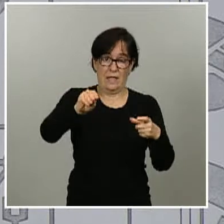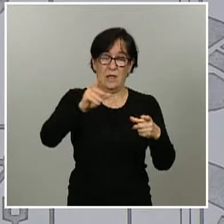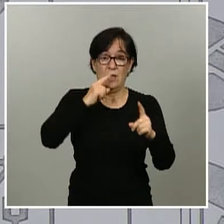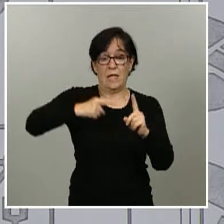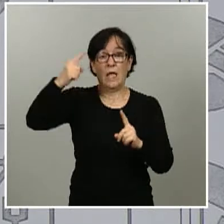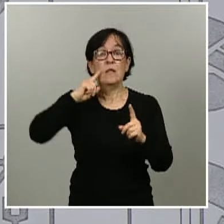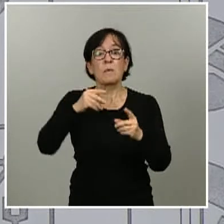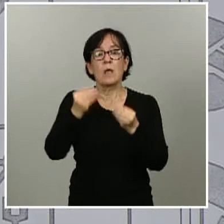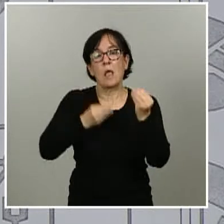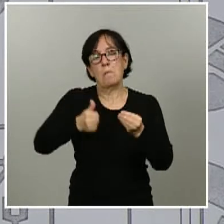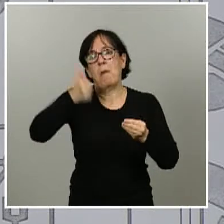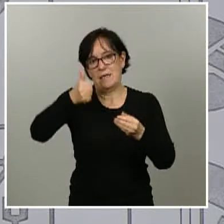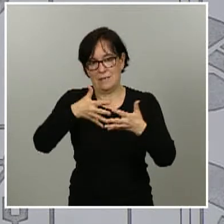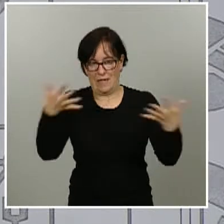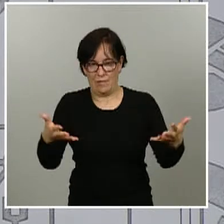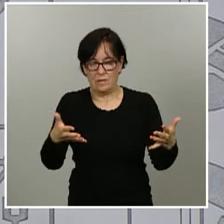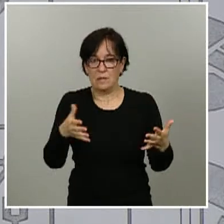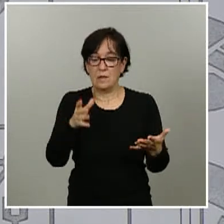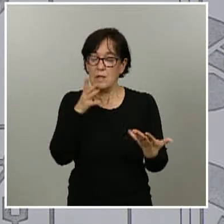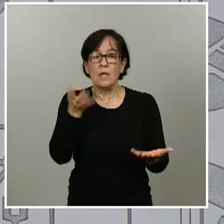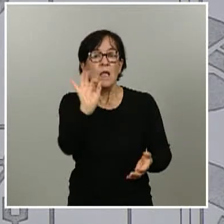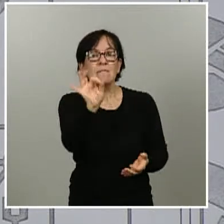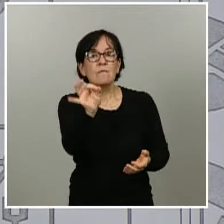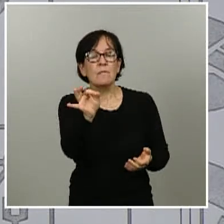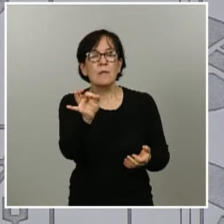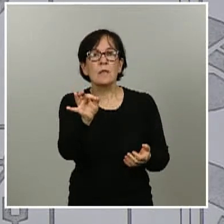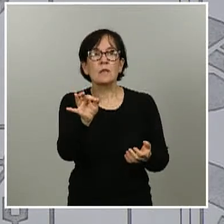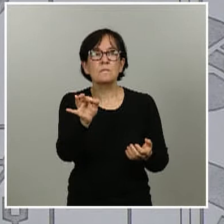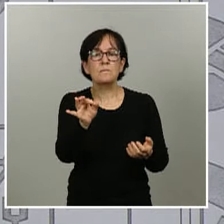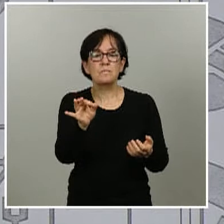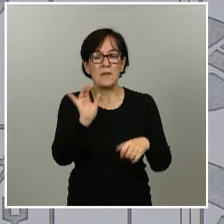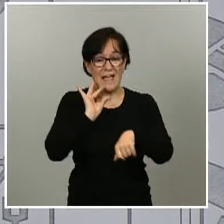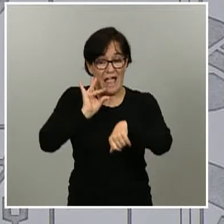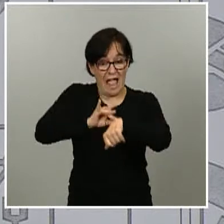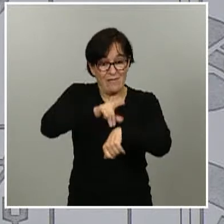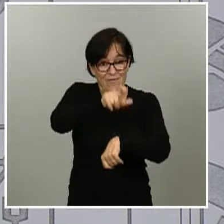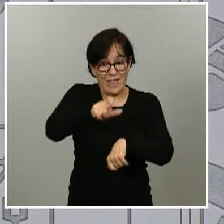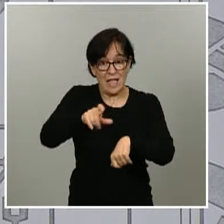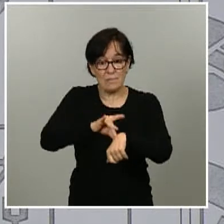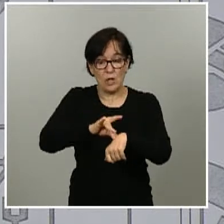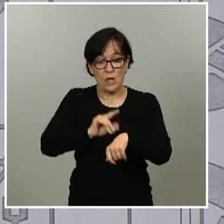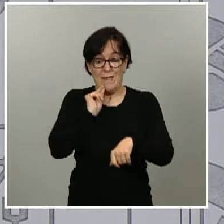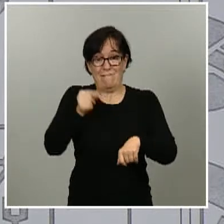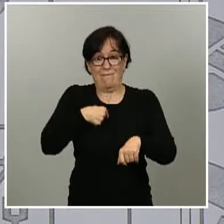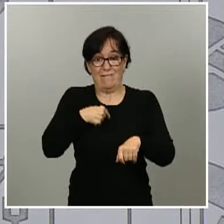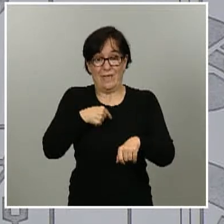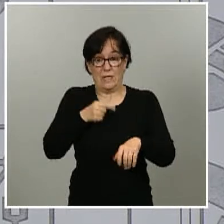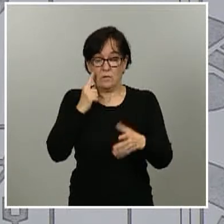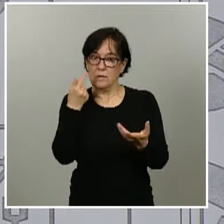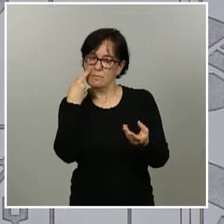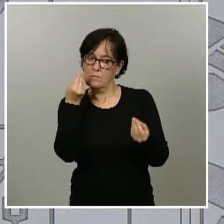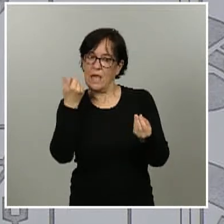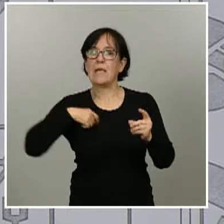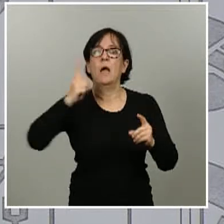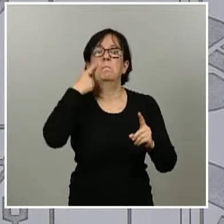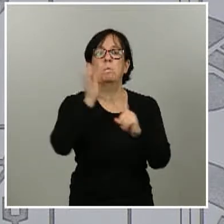vez más grande. Ahora mismo lo cierto es que con los enfermos y los infectados detectados hasta la fecha,